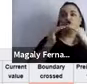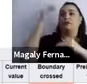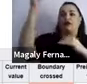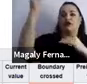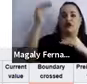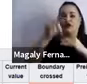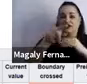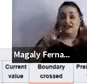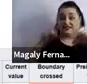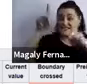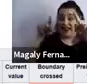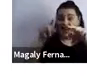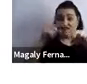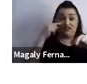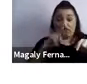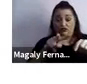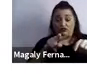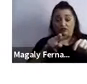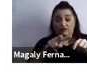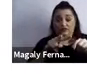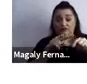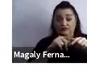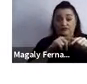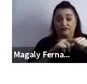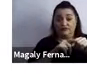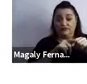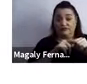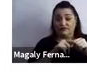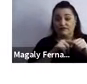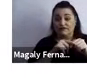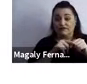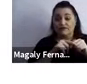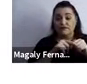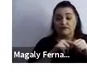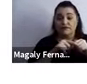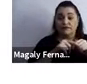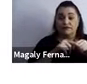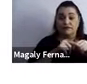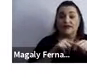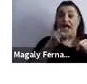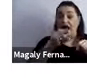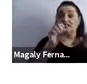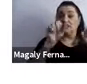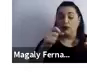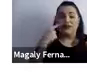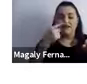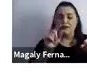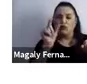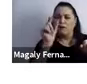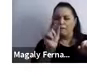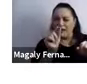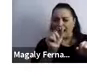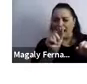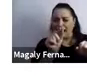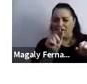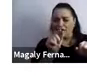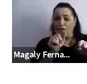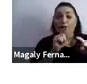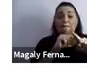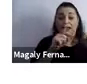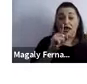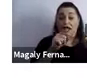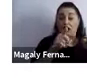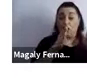gráfico, perdón, se puede ver, ¿verdad? Está muy pequeñito, perdón, pero se puede ver en la